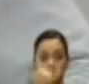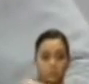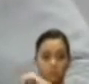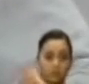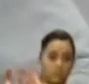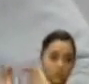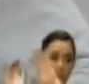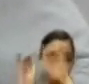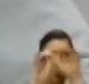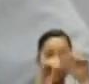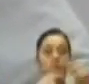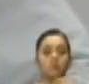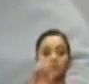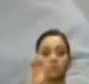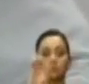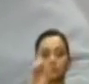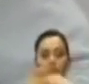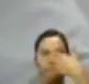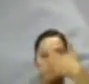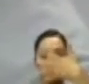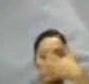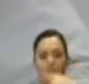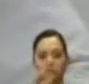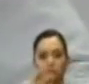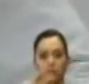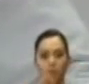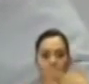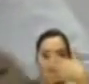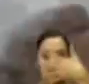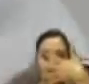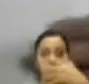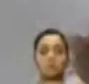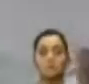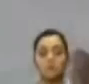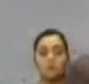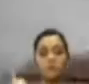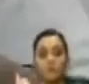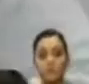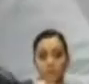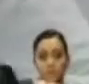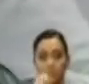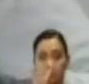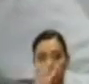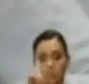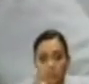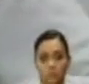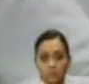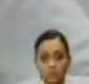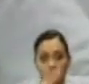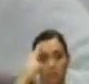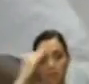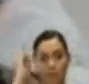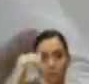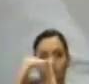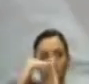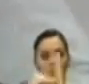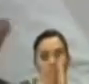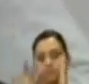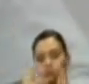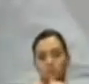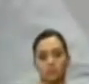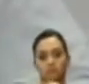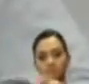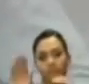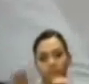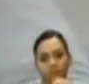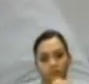y 41 países que supongo fueron los que pudieron mandar deportistas, porque con todo respeto, países como Haití no están en la lista, probablemente sus